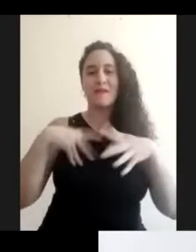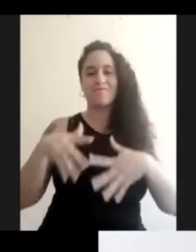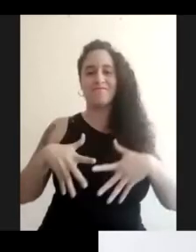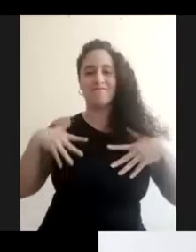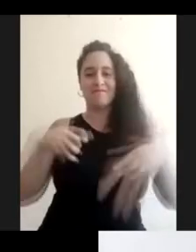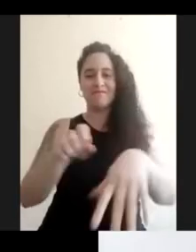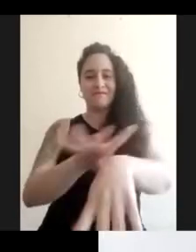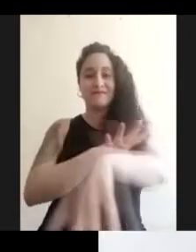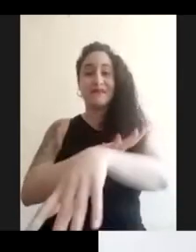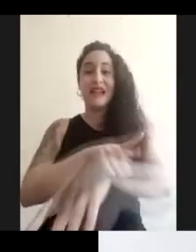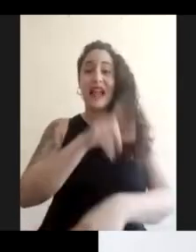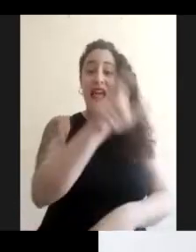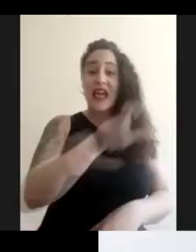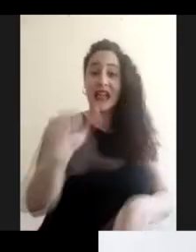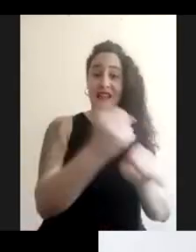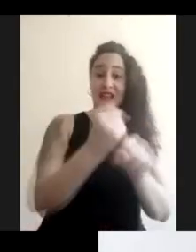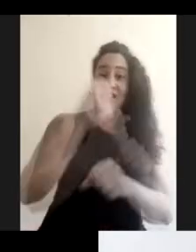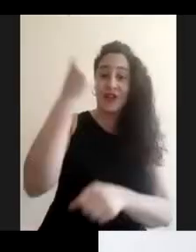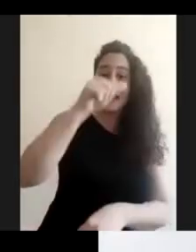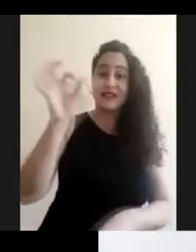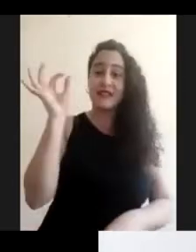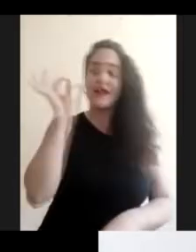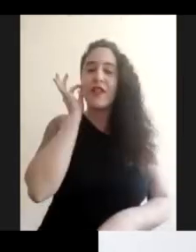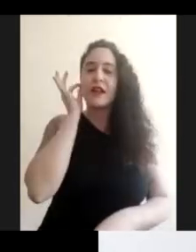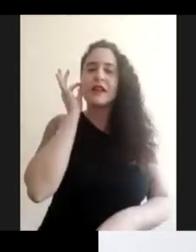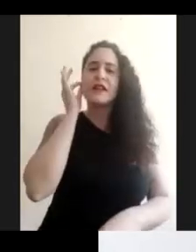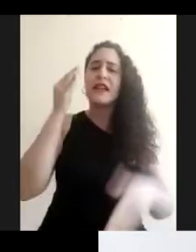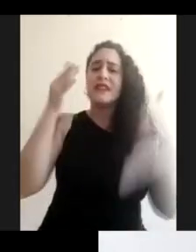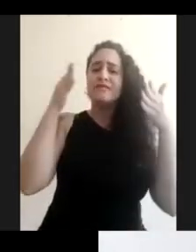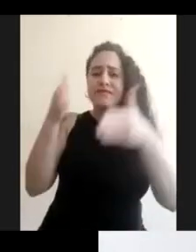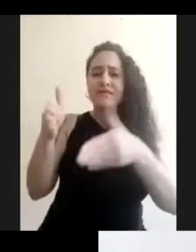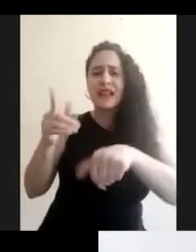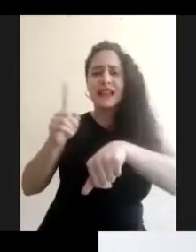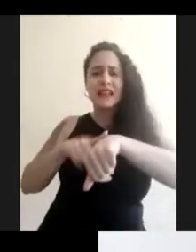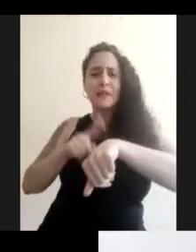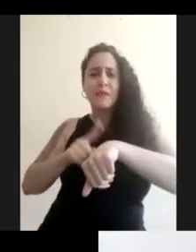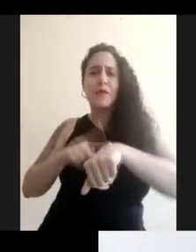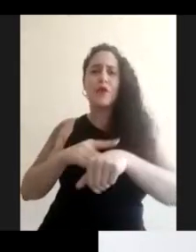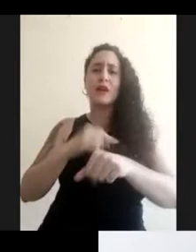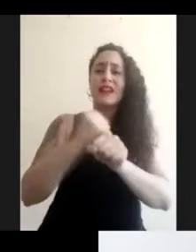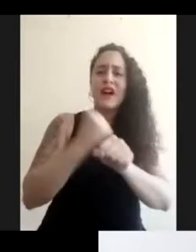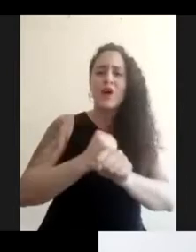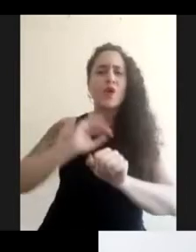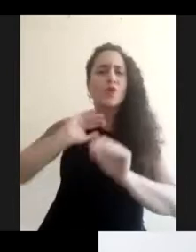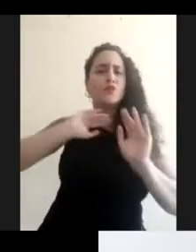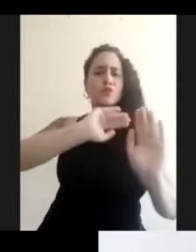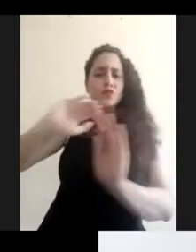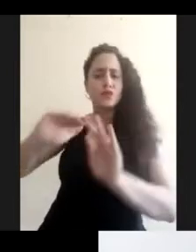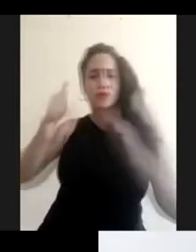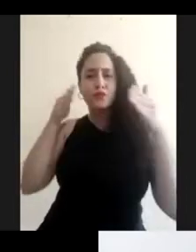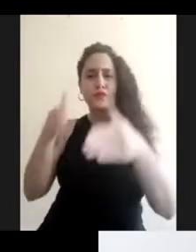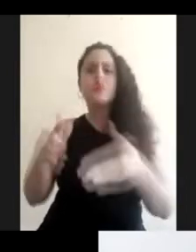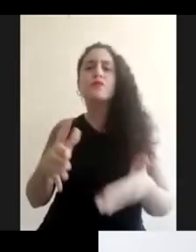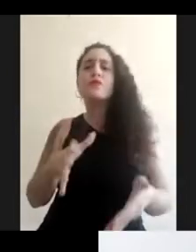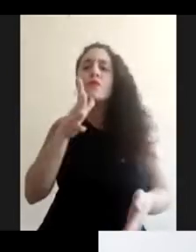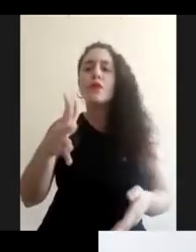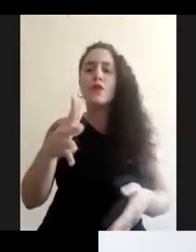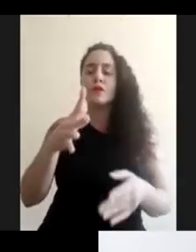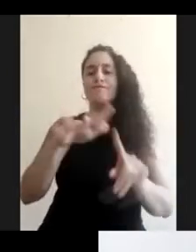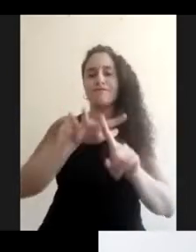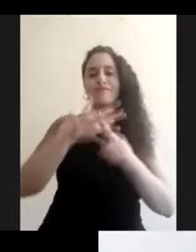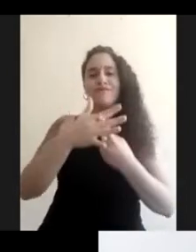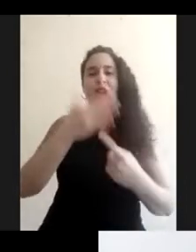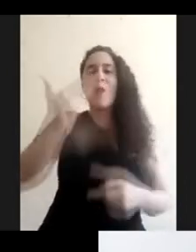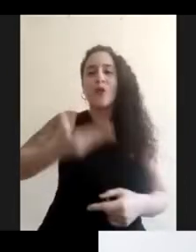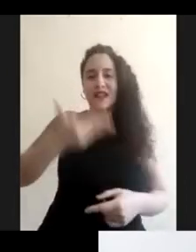trabajadores y trabajadoras que dedican su tiempo y su labor a algo que es muy importante en la